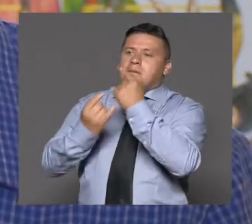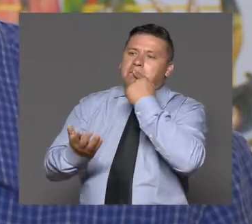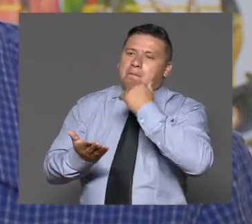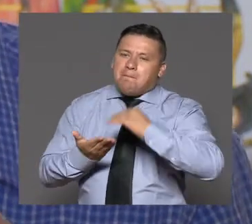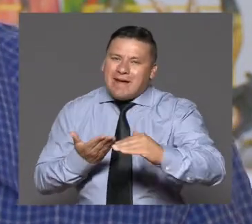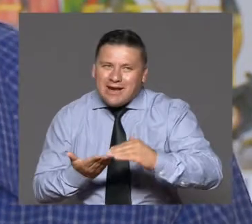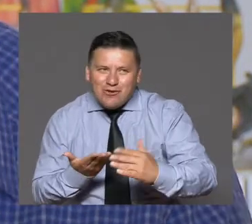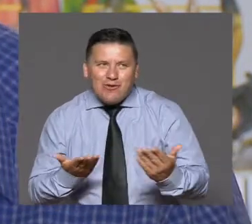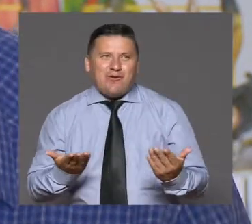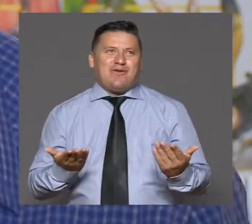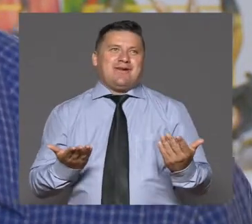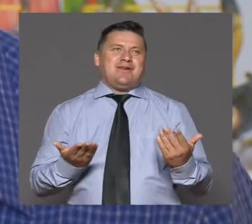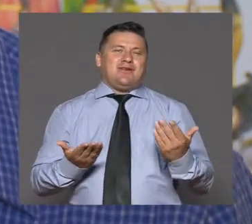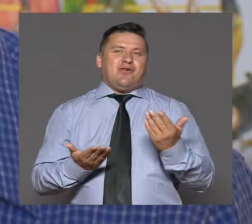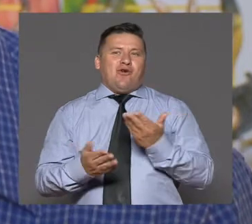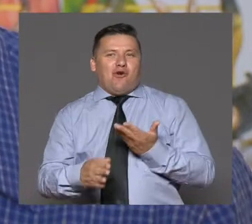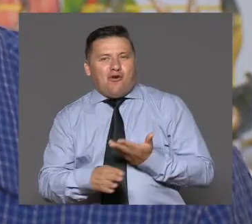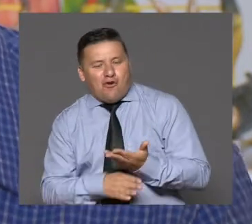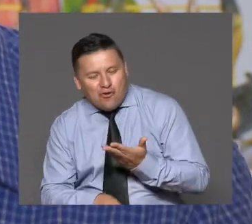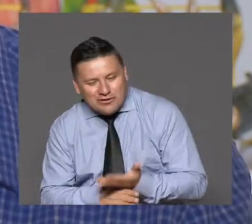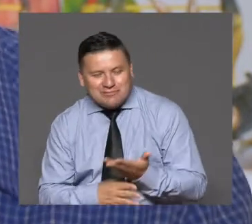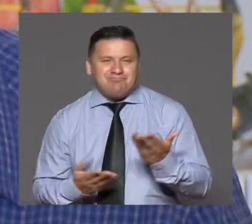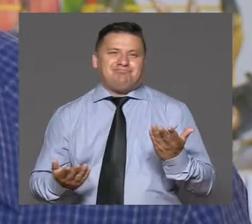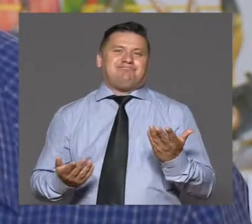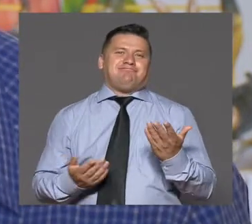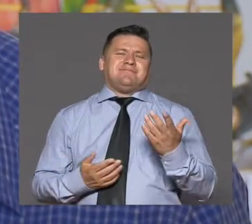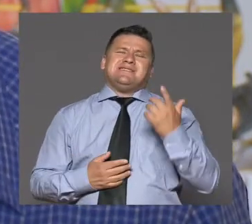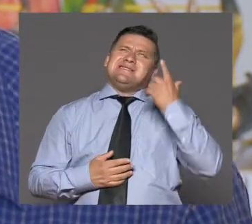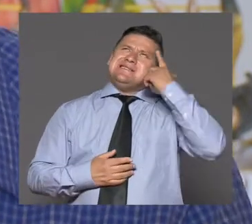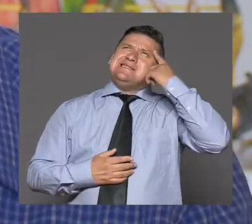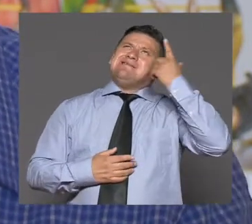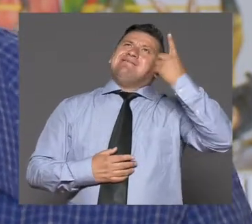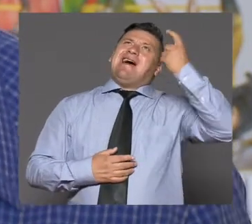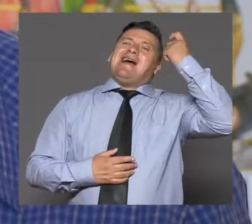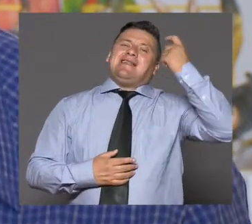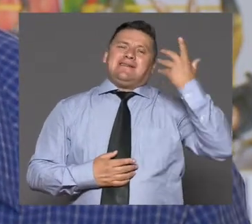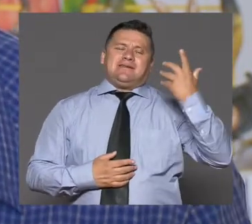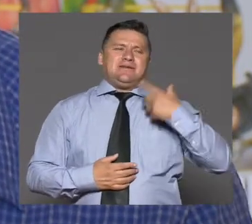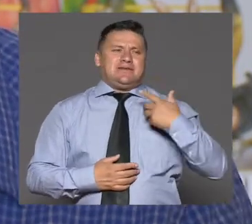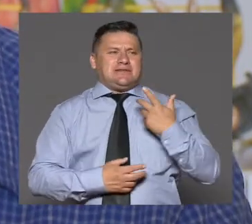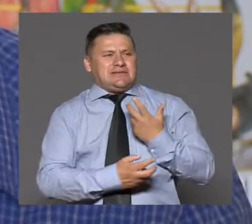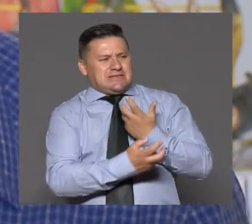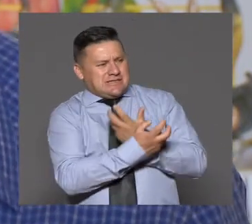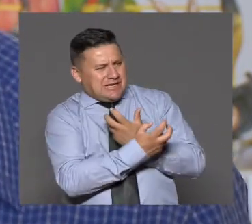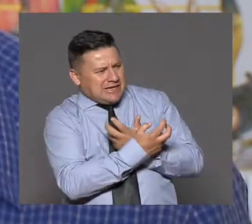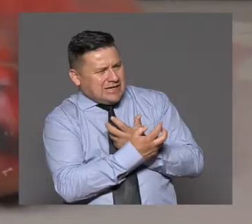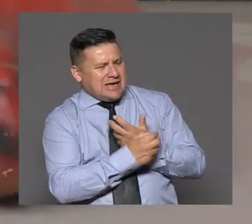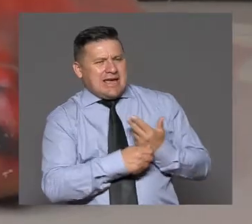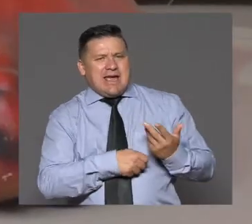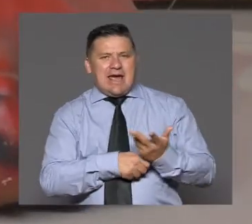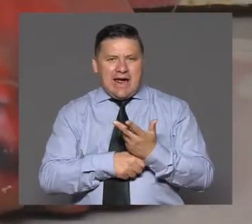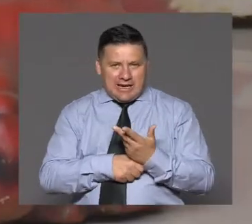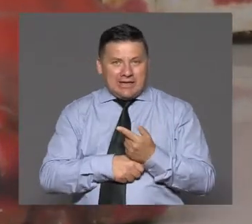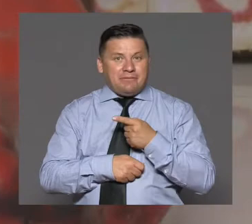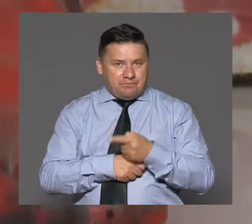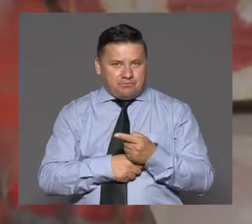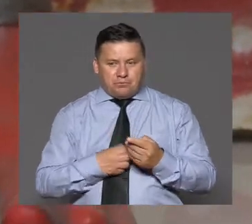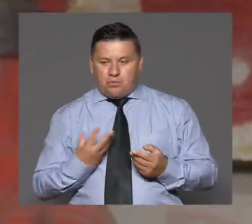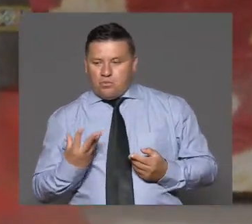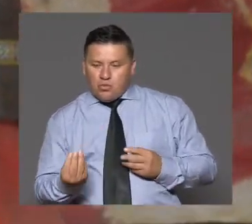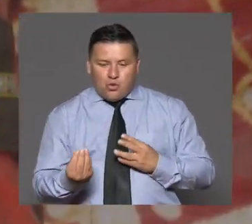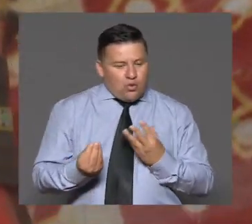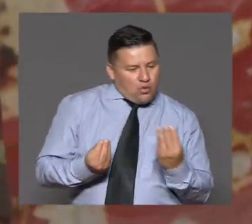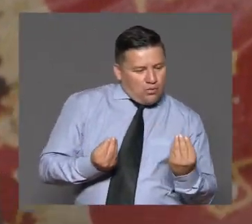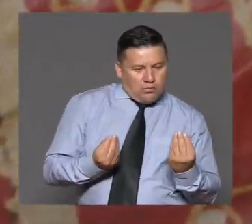perdón, de consejo, de añoranza, de ciencia, de arte. Las cuadrillas del